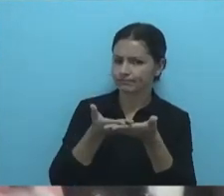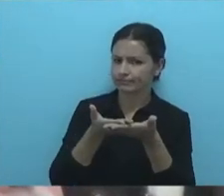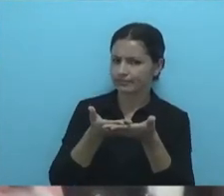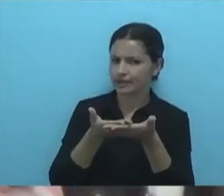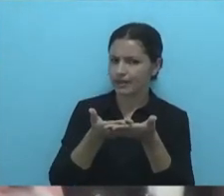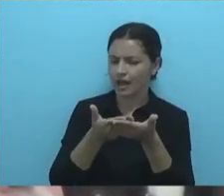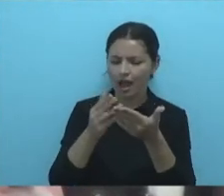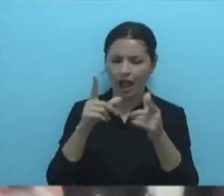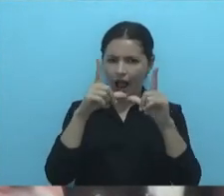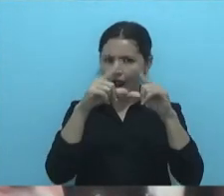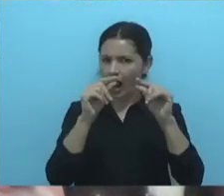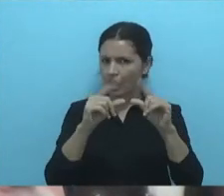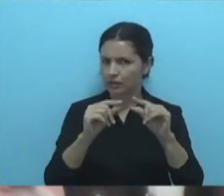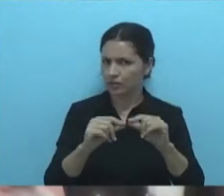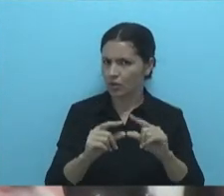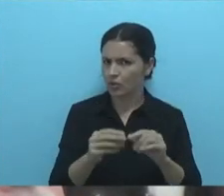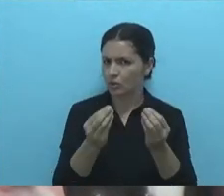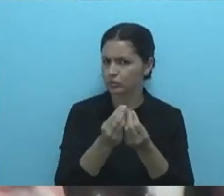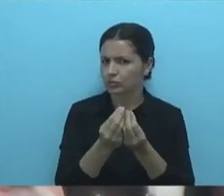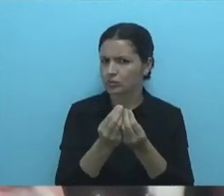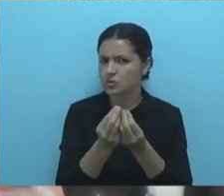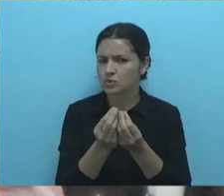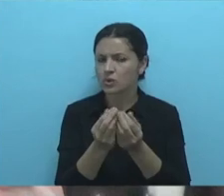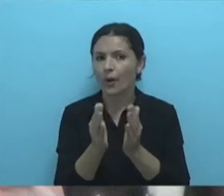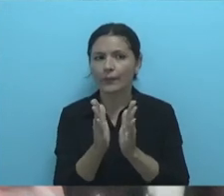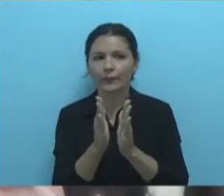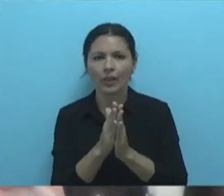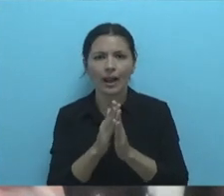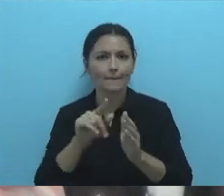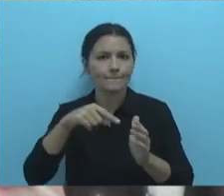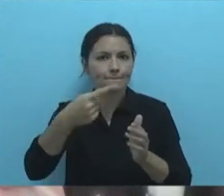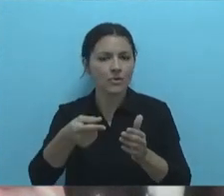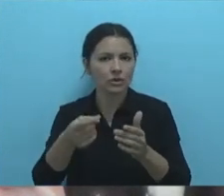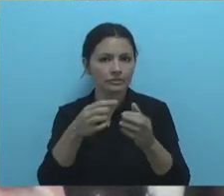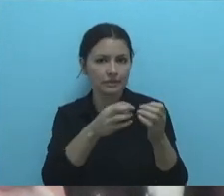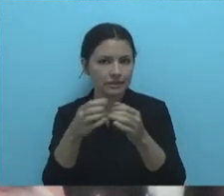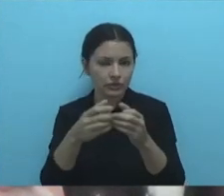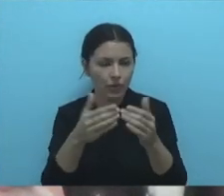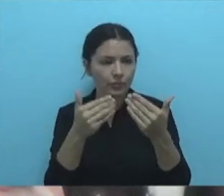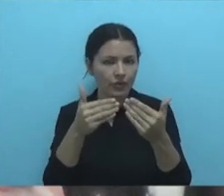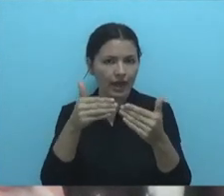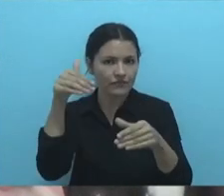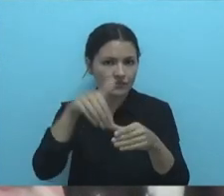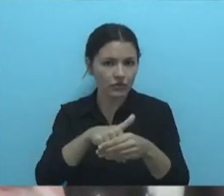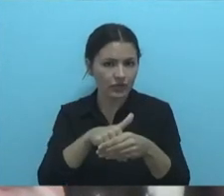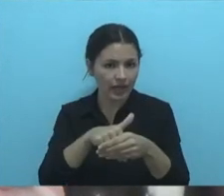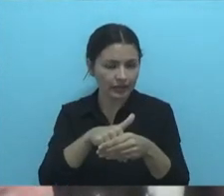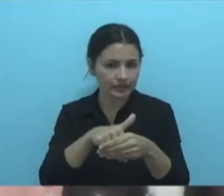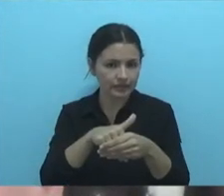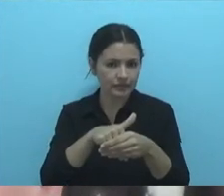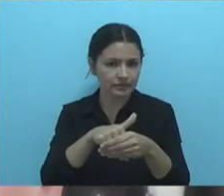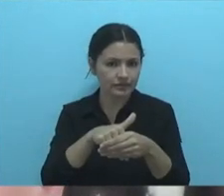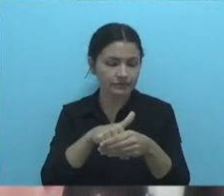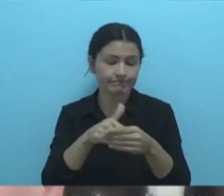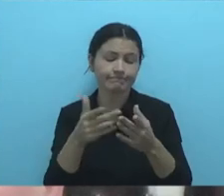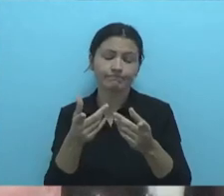de que son varios artículos los que están vetados y tendríamos posibilidad en la próxima sesión de dar tratamiento a este veto previo con la responsabilidad